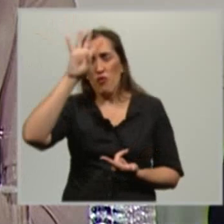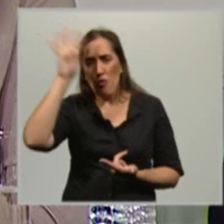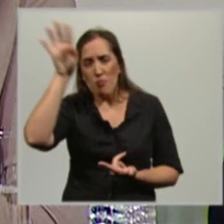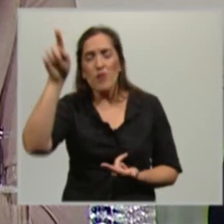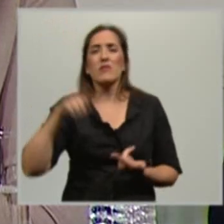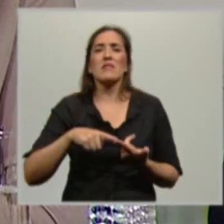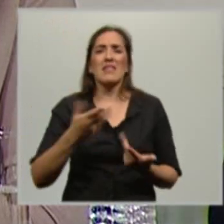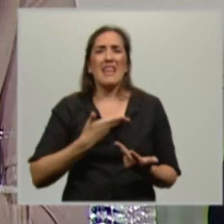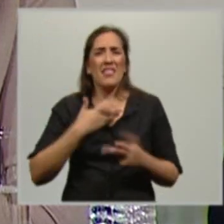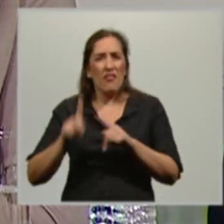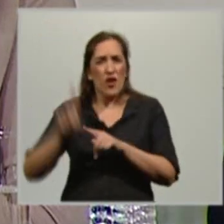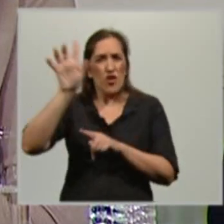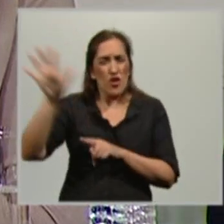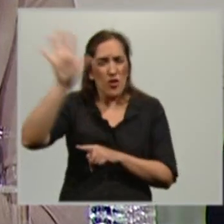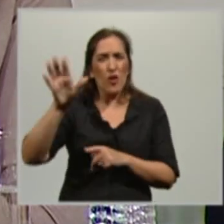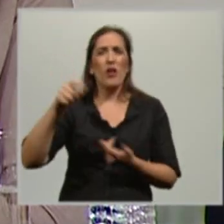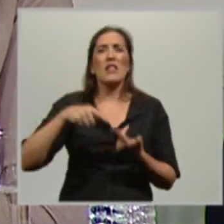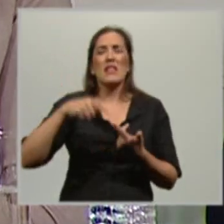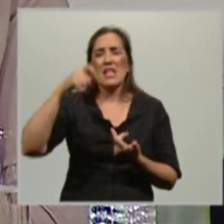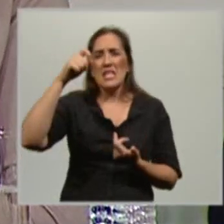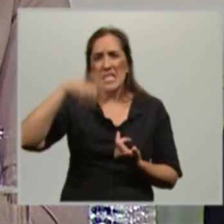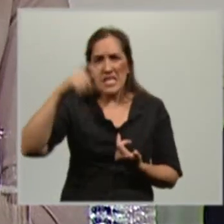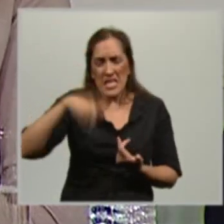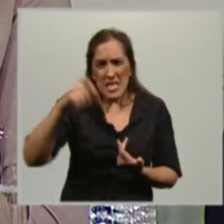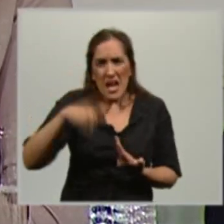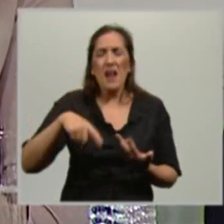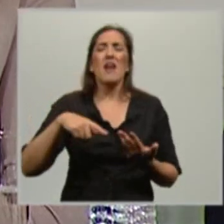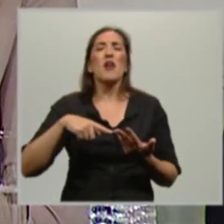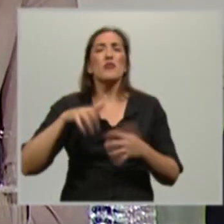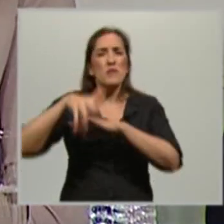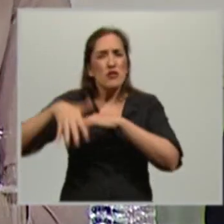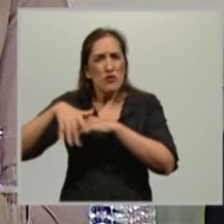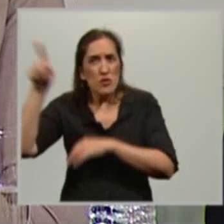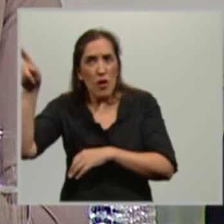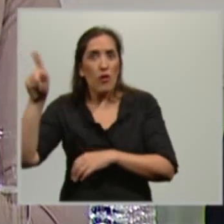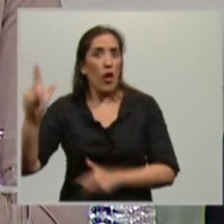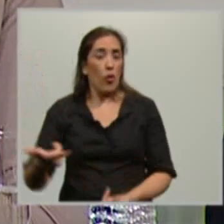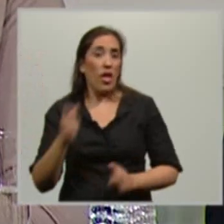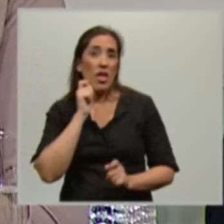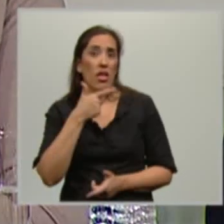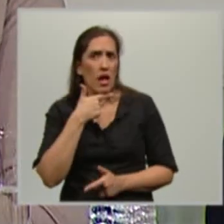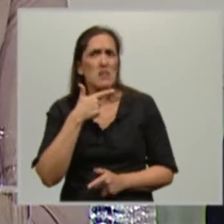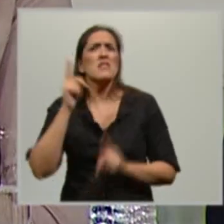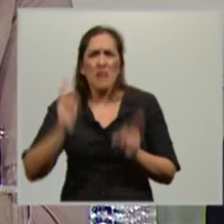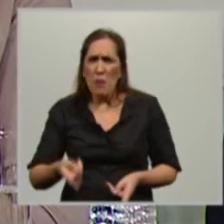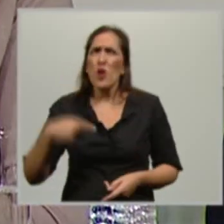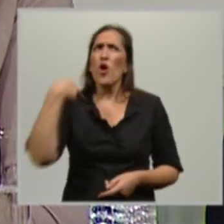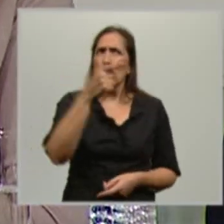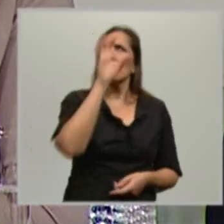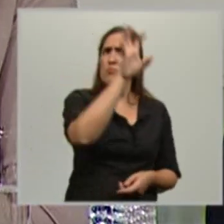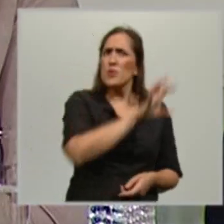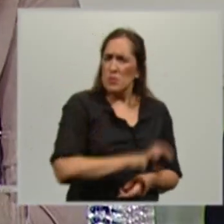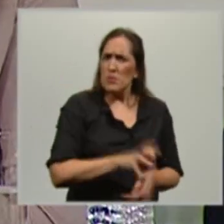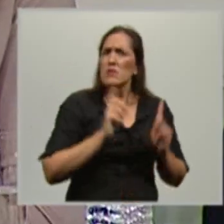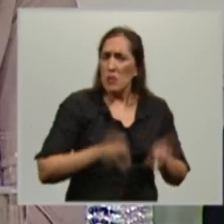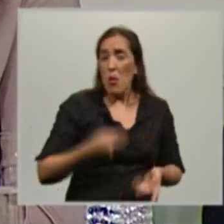Fe, Chaco, Misiones. Y también, ojo, muchísimos lugares también que hay en otras provincias que